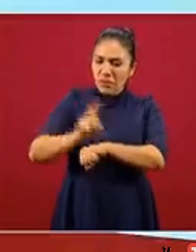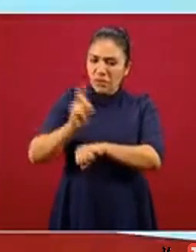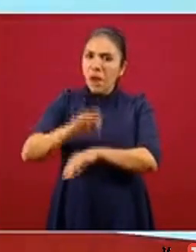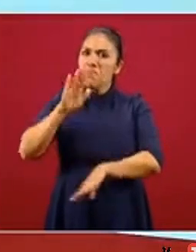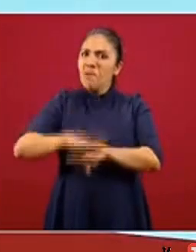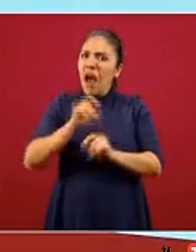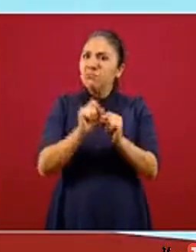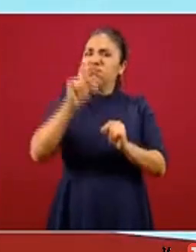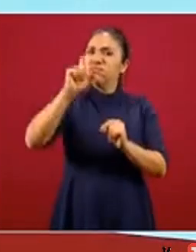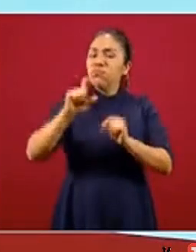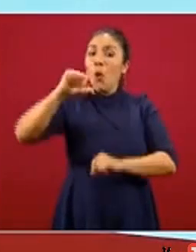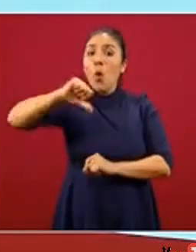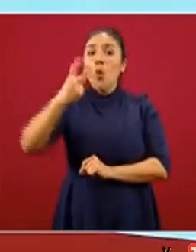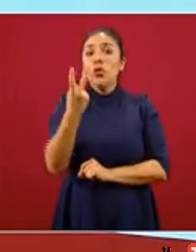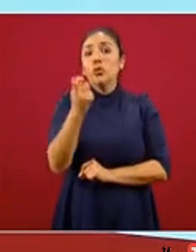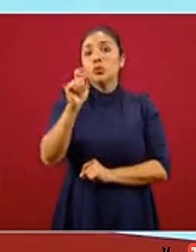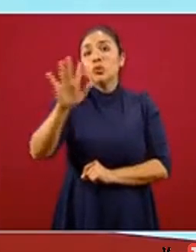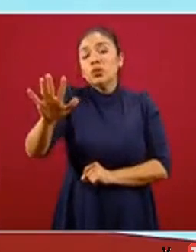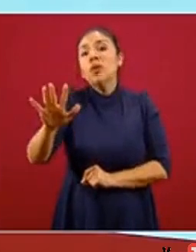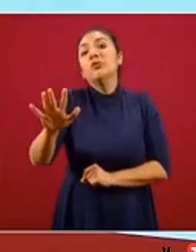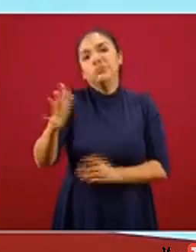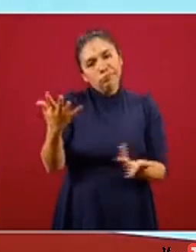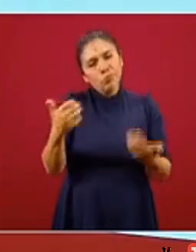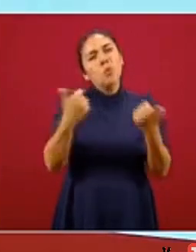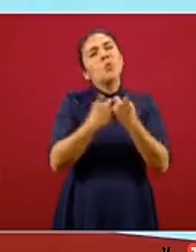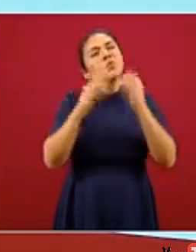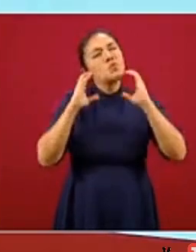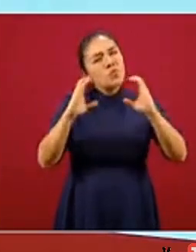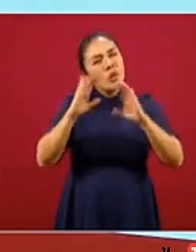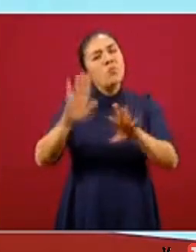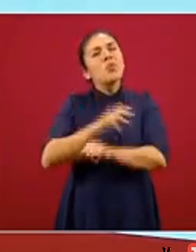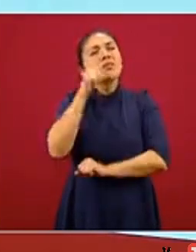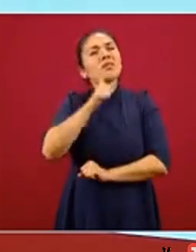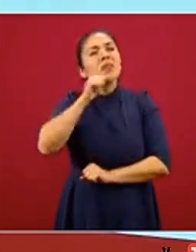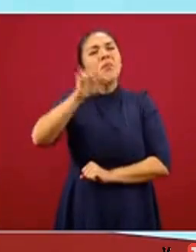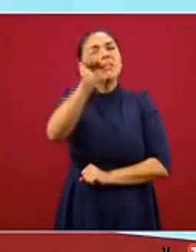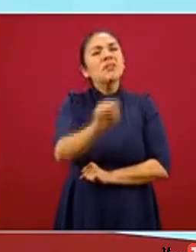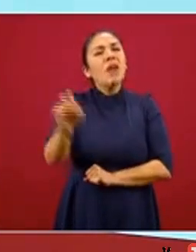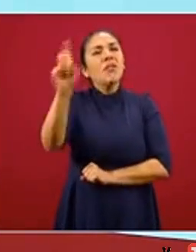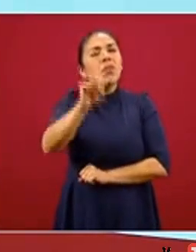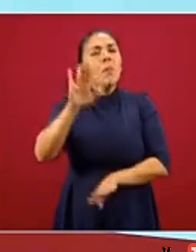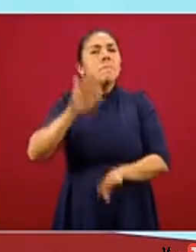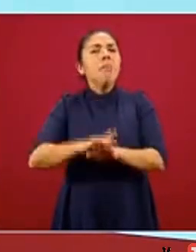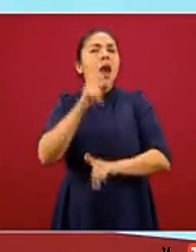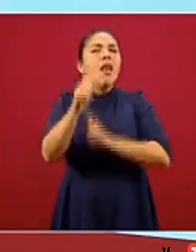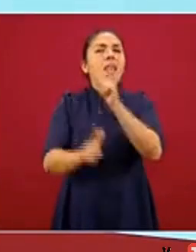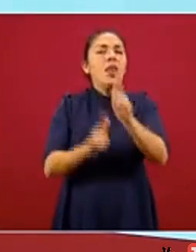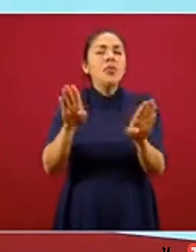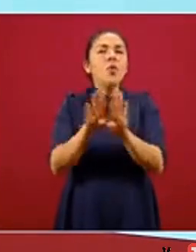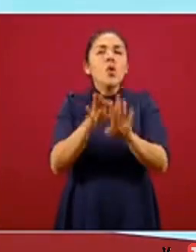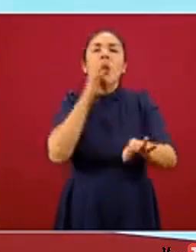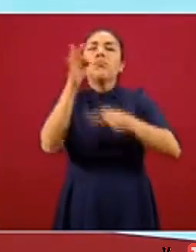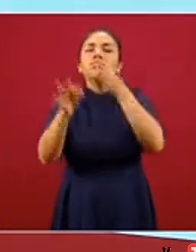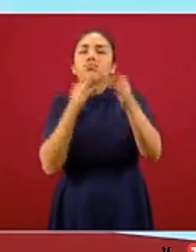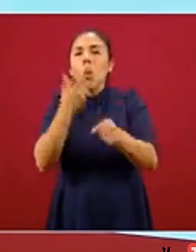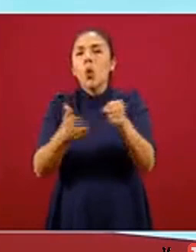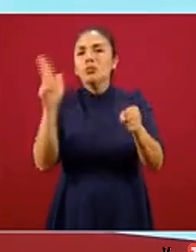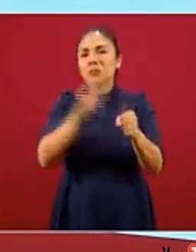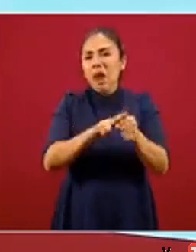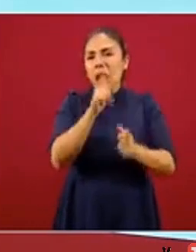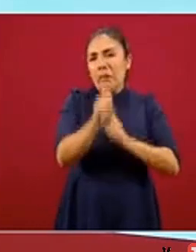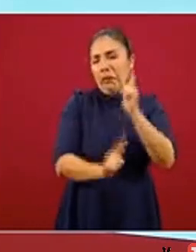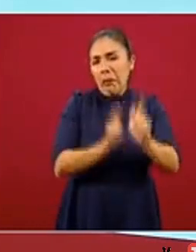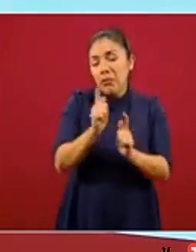semanas. Tomémosla con reserva porque en fin de semana suele hacerse más lento el proceso de notificación. Entonces,